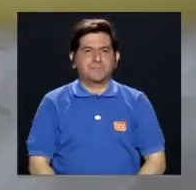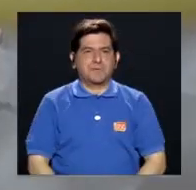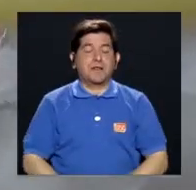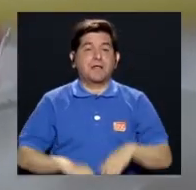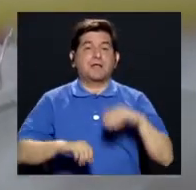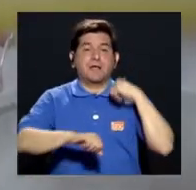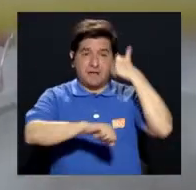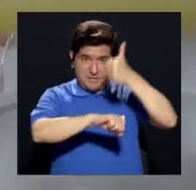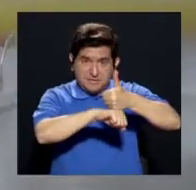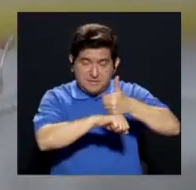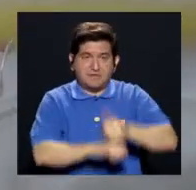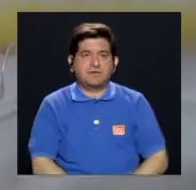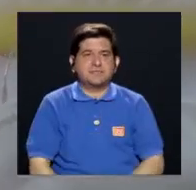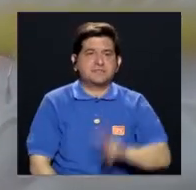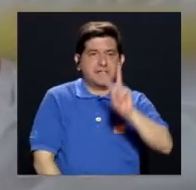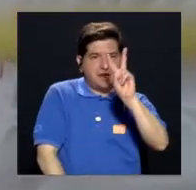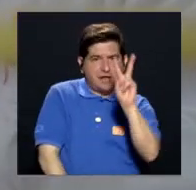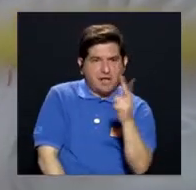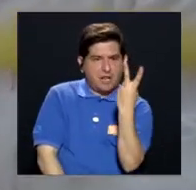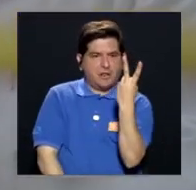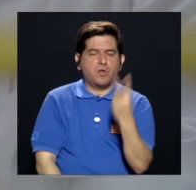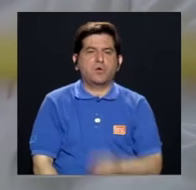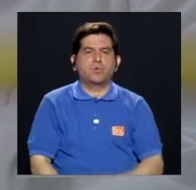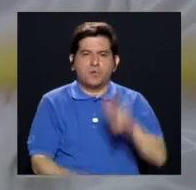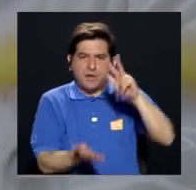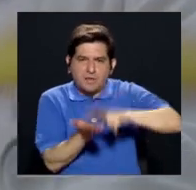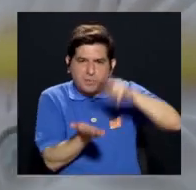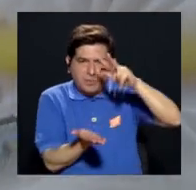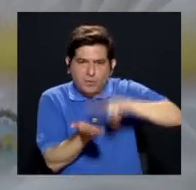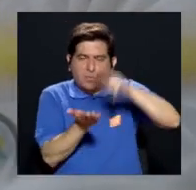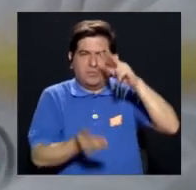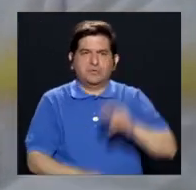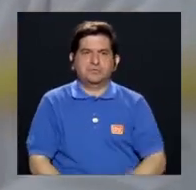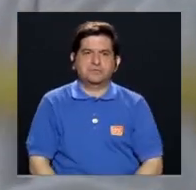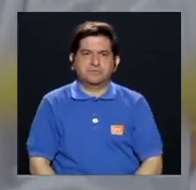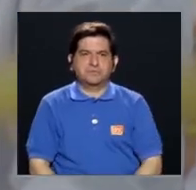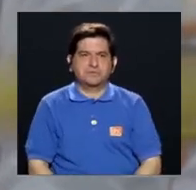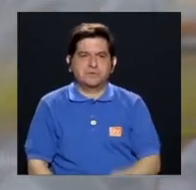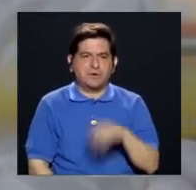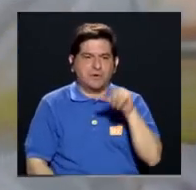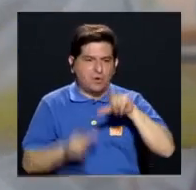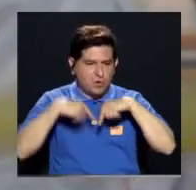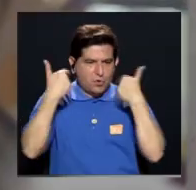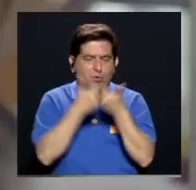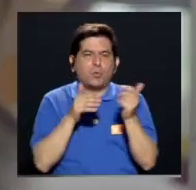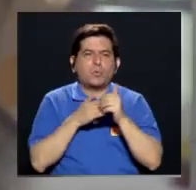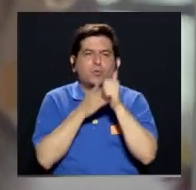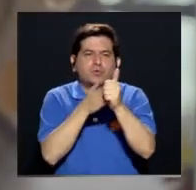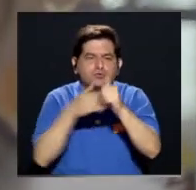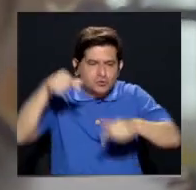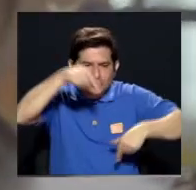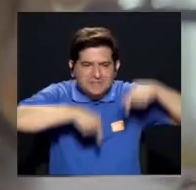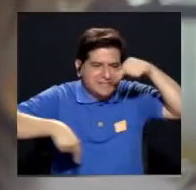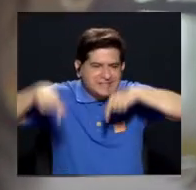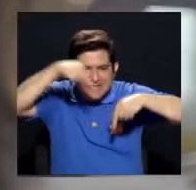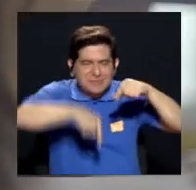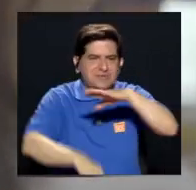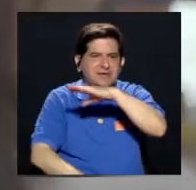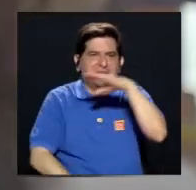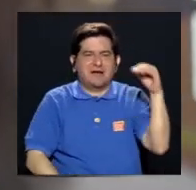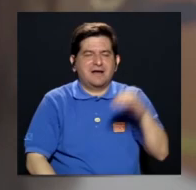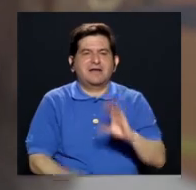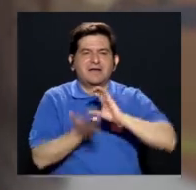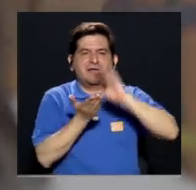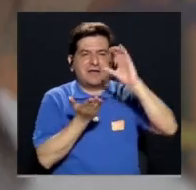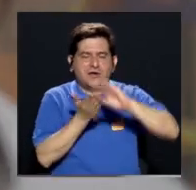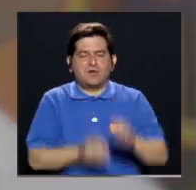logrado doblar la promoción en los grupos piloto de química y en